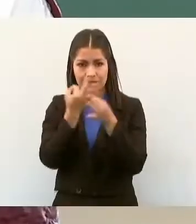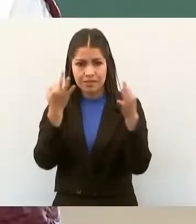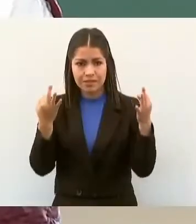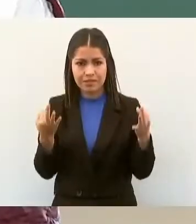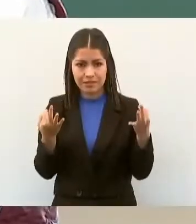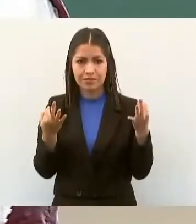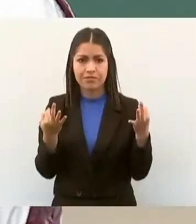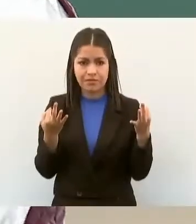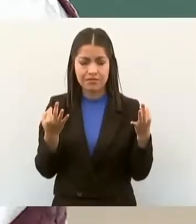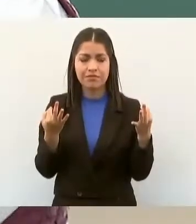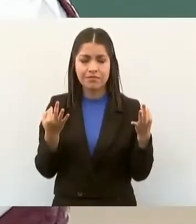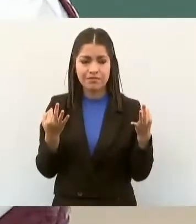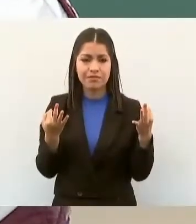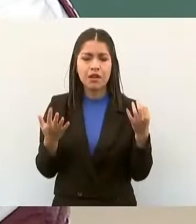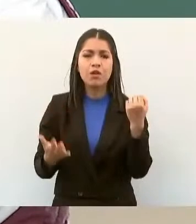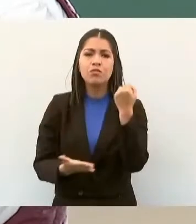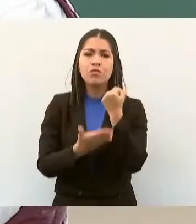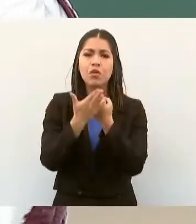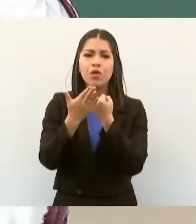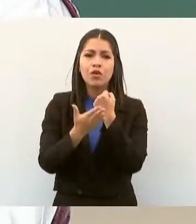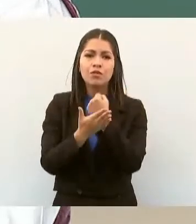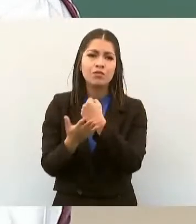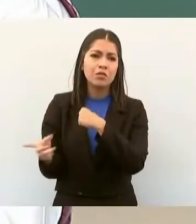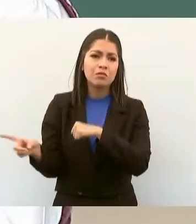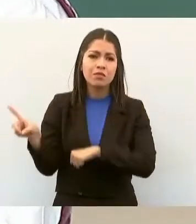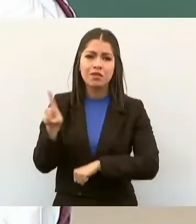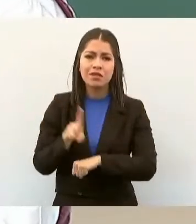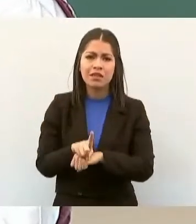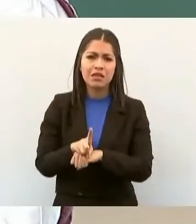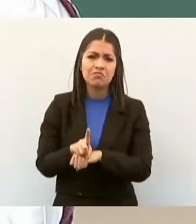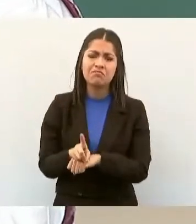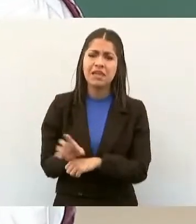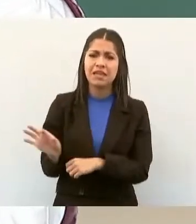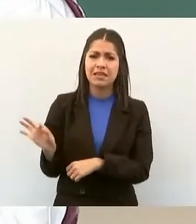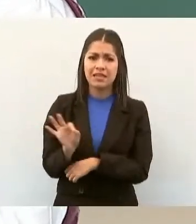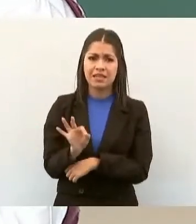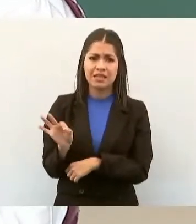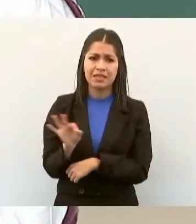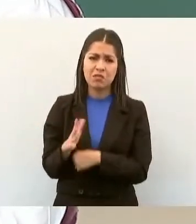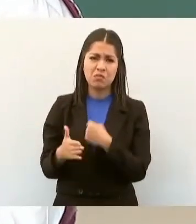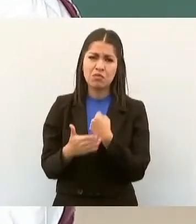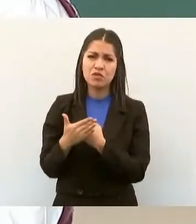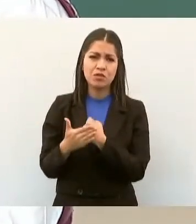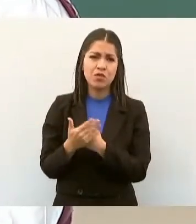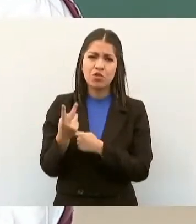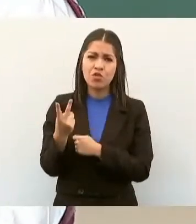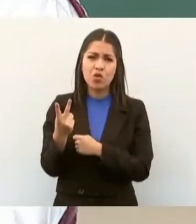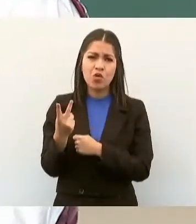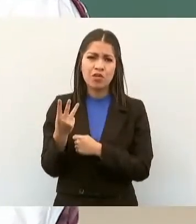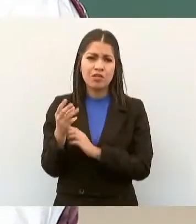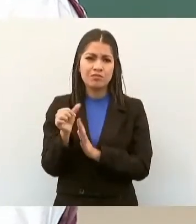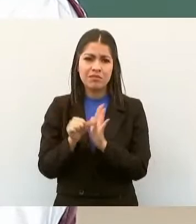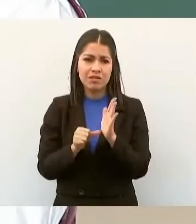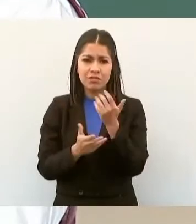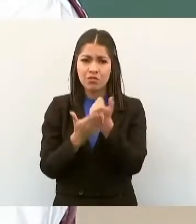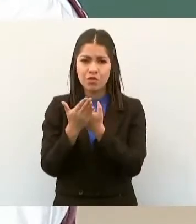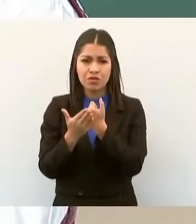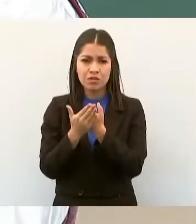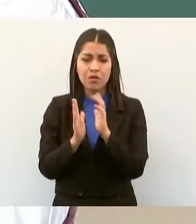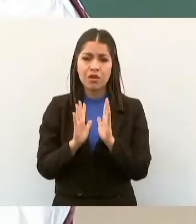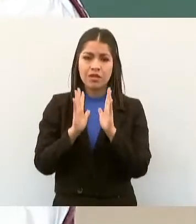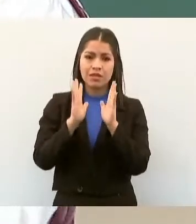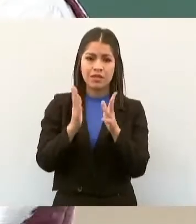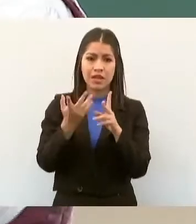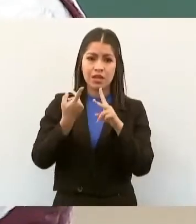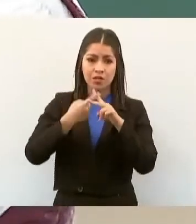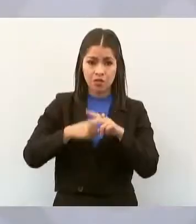que en próximos días, seguramente en los próximos 2 o 3 meses, ya se están llevando a cabo las